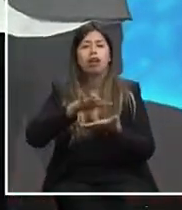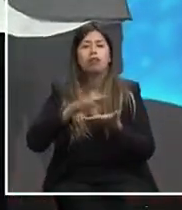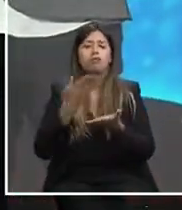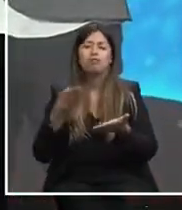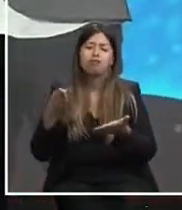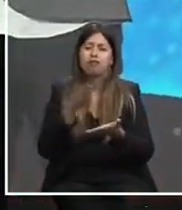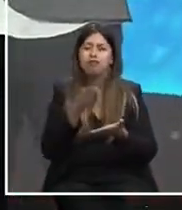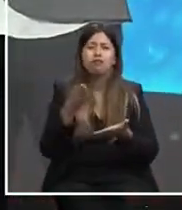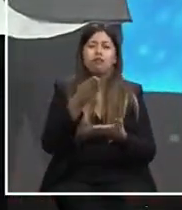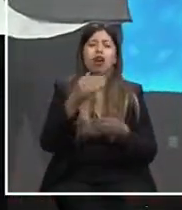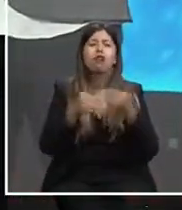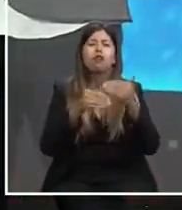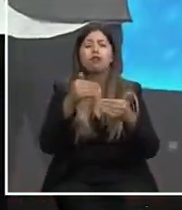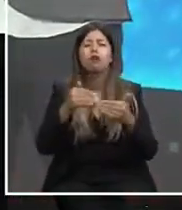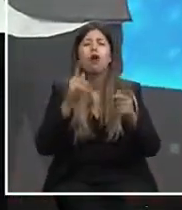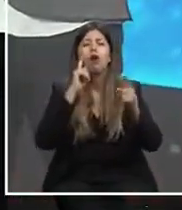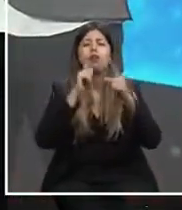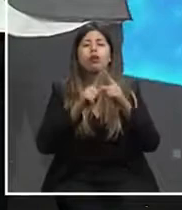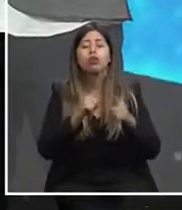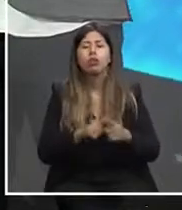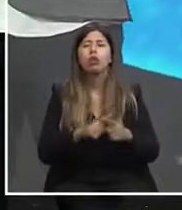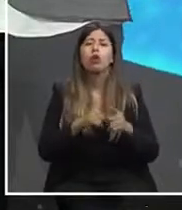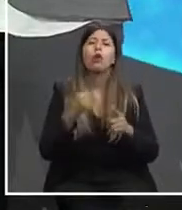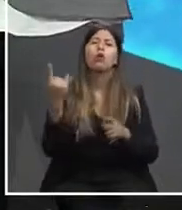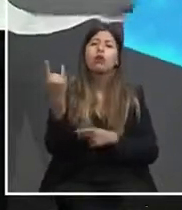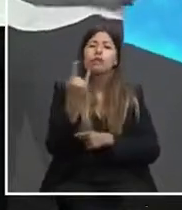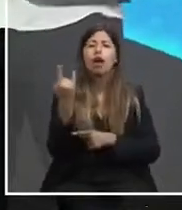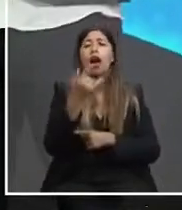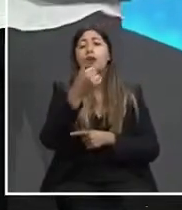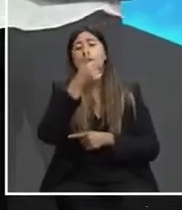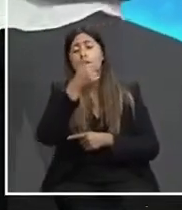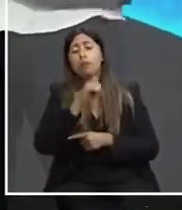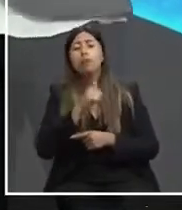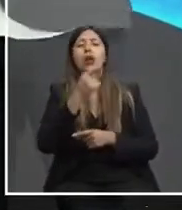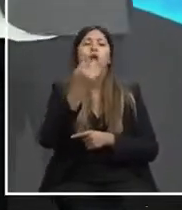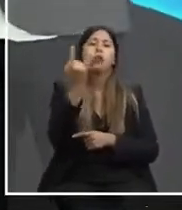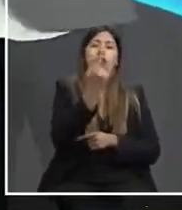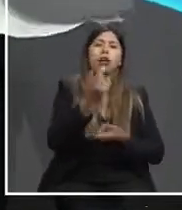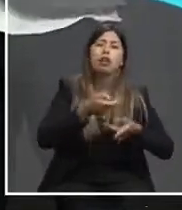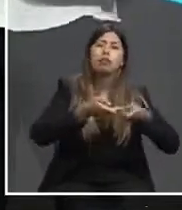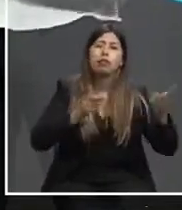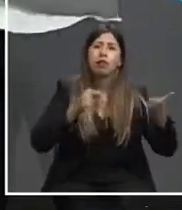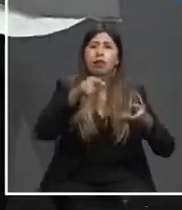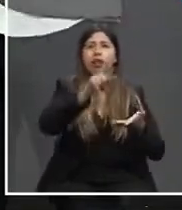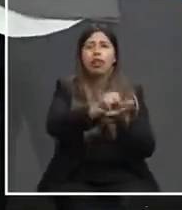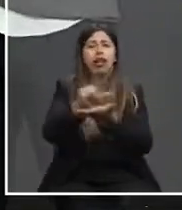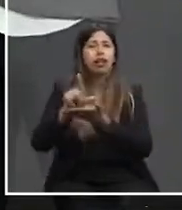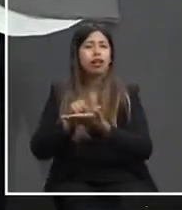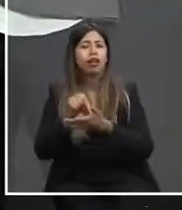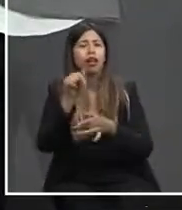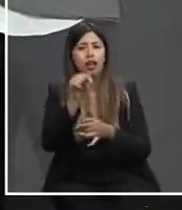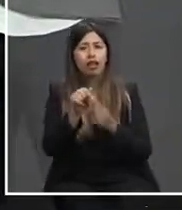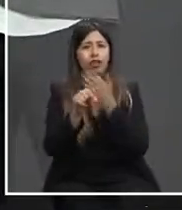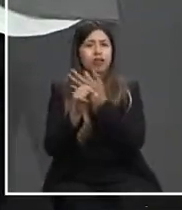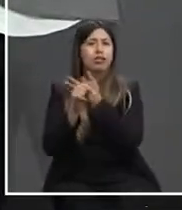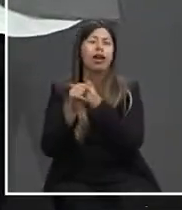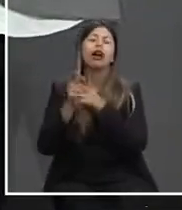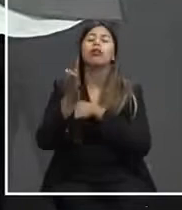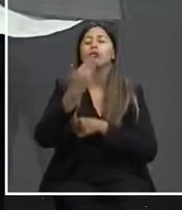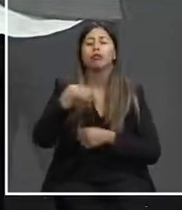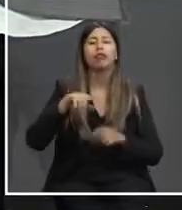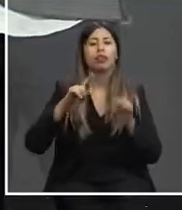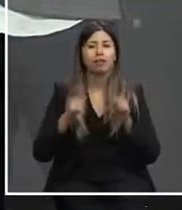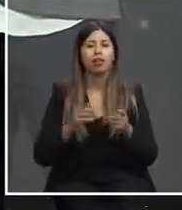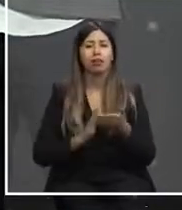navegación compartida izquierda, derecha, universidades públicas y privadas, de los territorios, y yo creo que ese tipo de práctica debiéramos empezar a